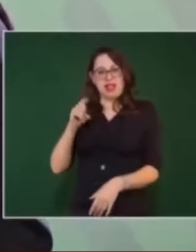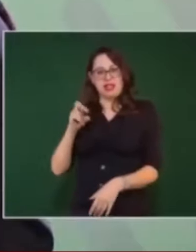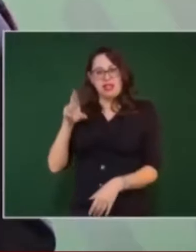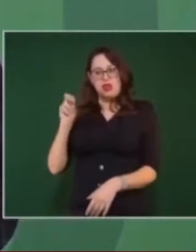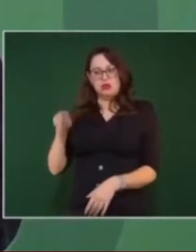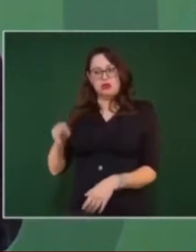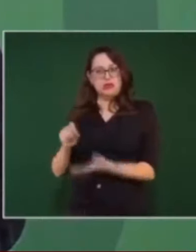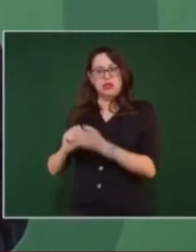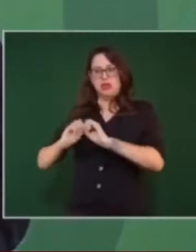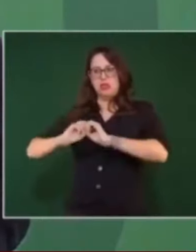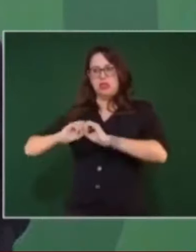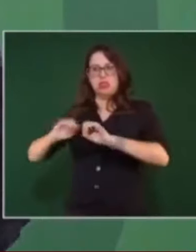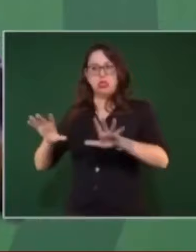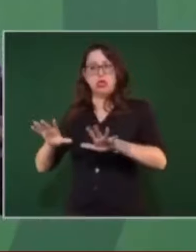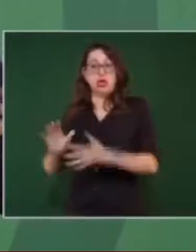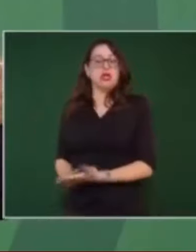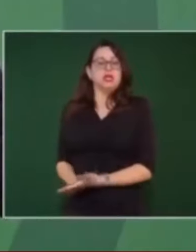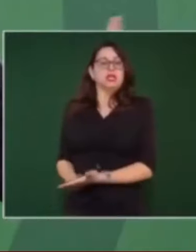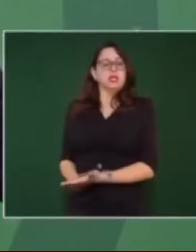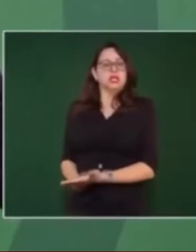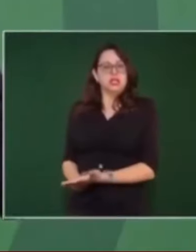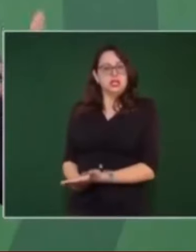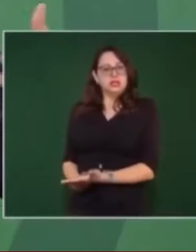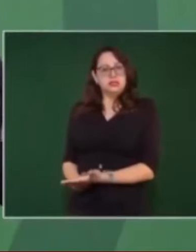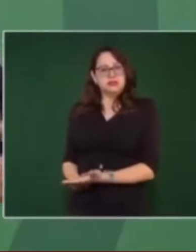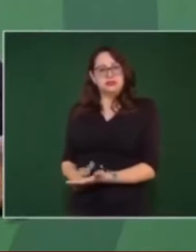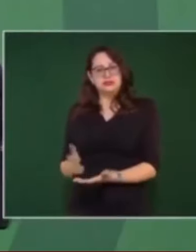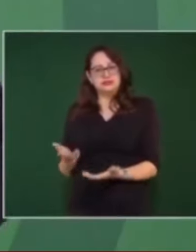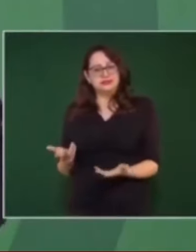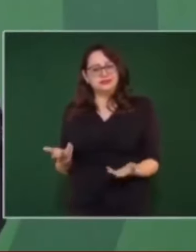cosas, porque hay